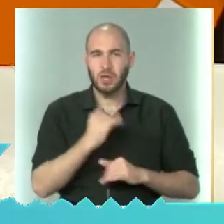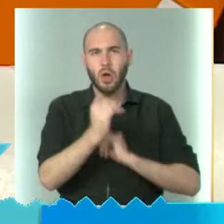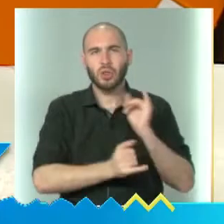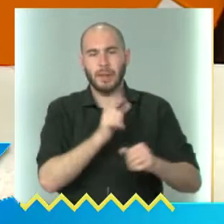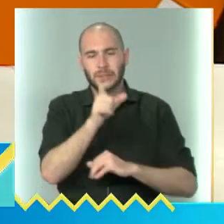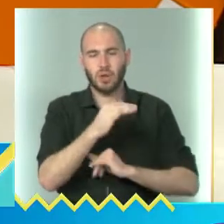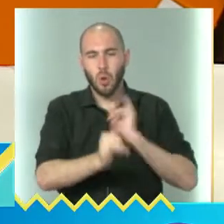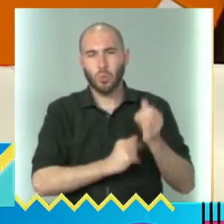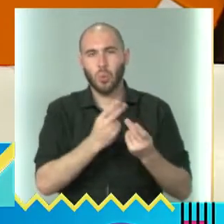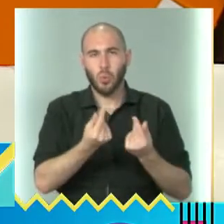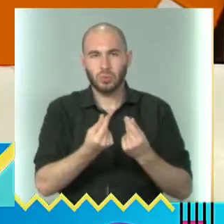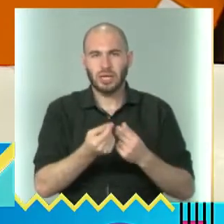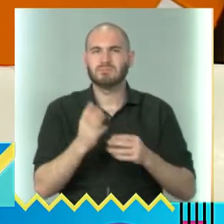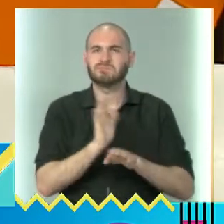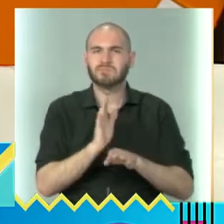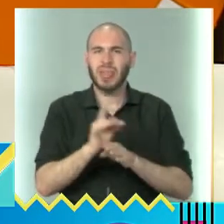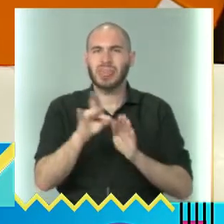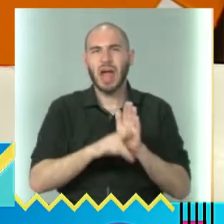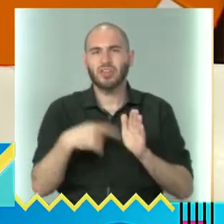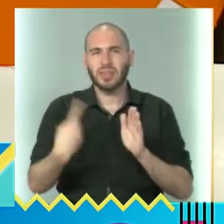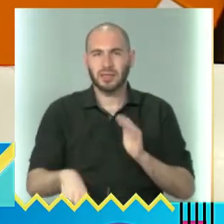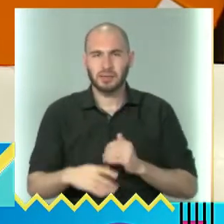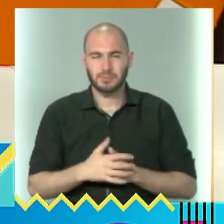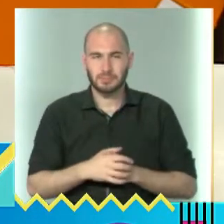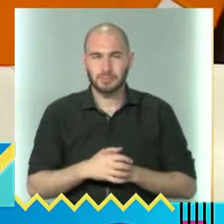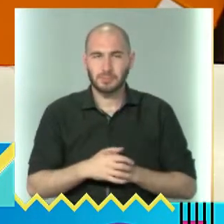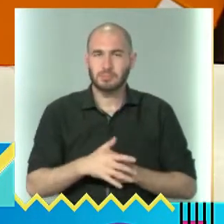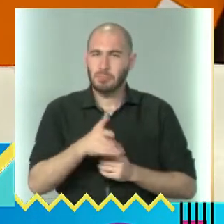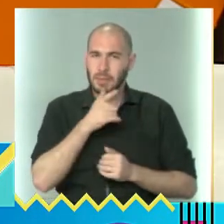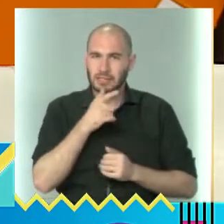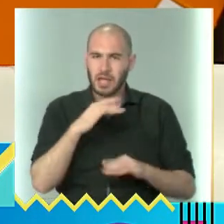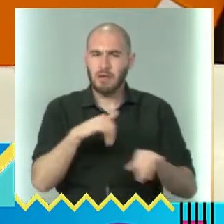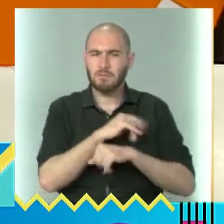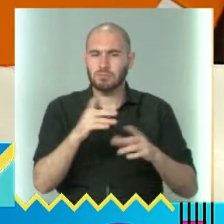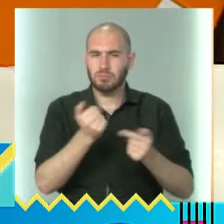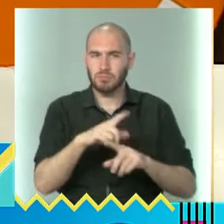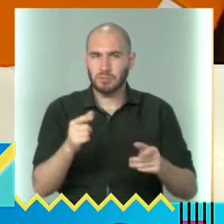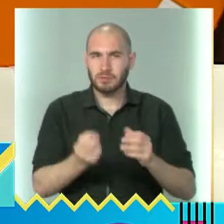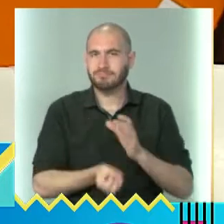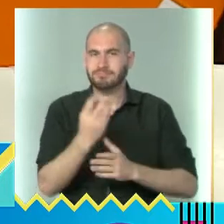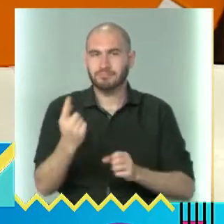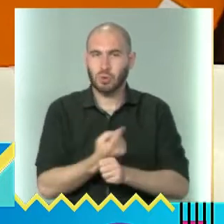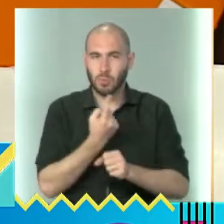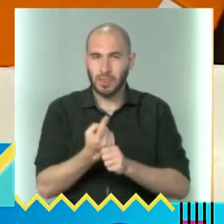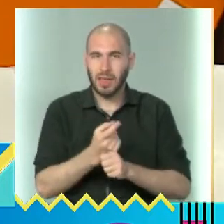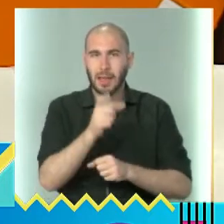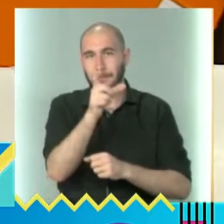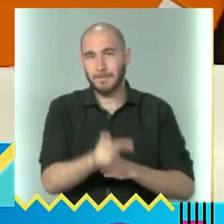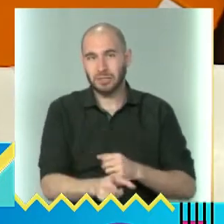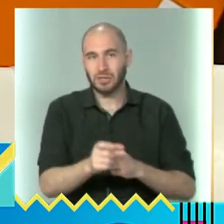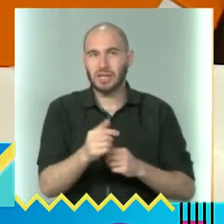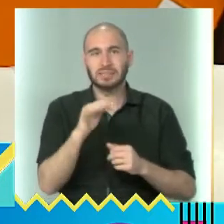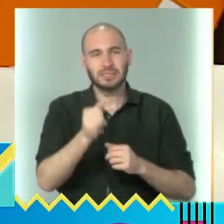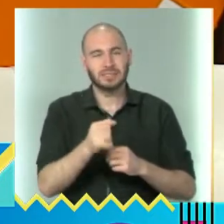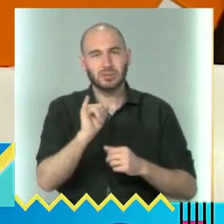la persona, al usuario, qué es un dato, que me parece que la desinformación no se podría generar. La persona no tiene por qué no